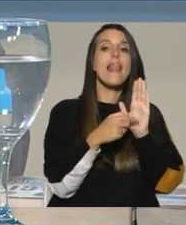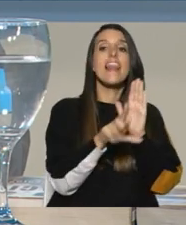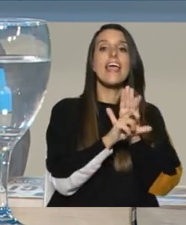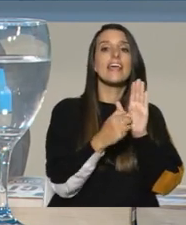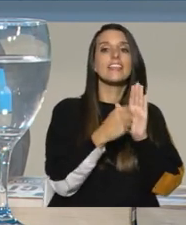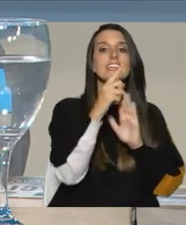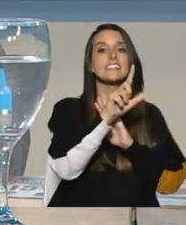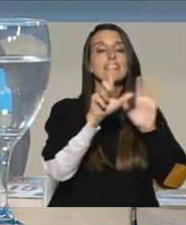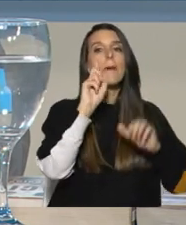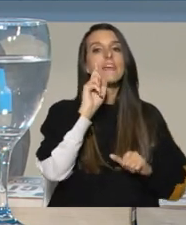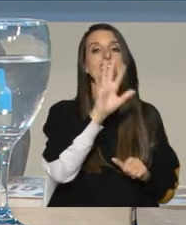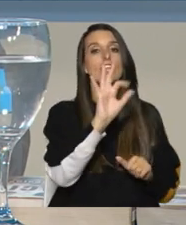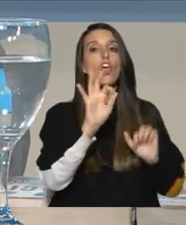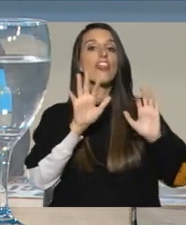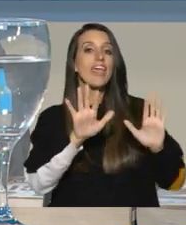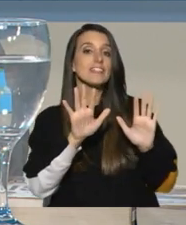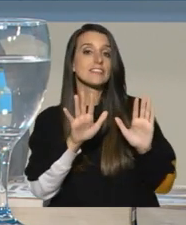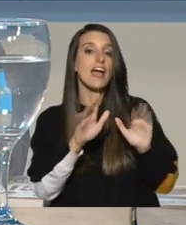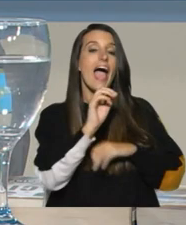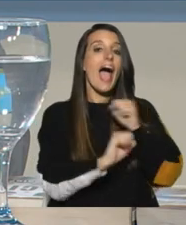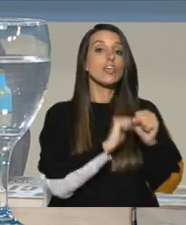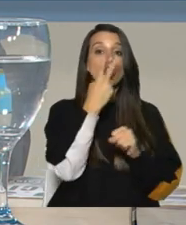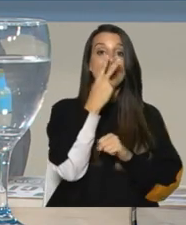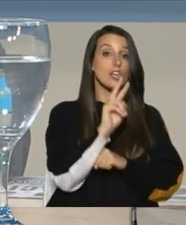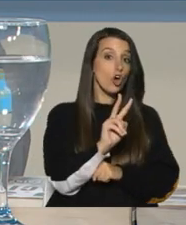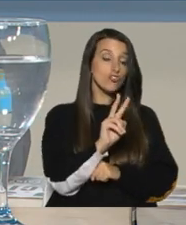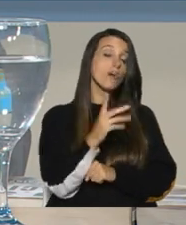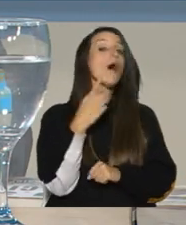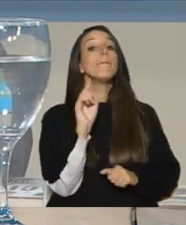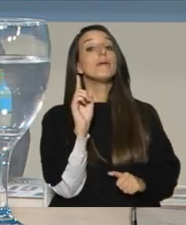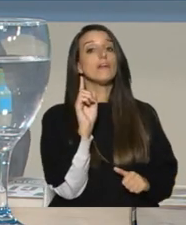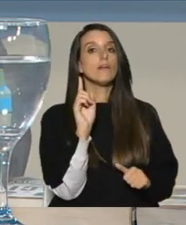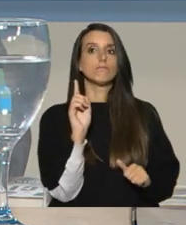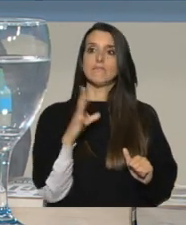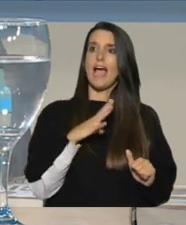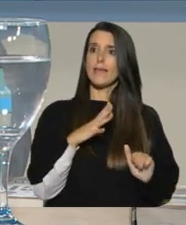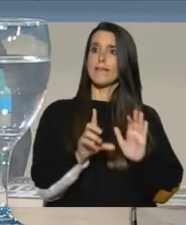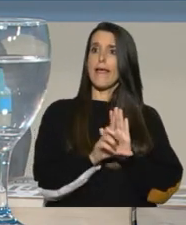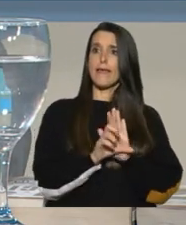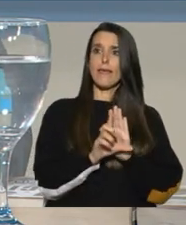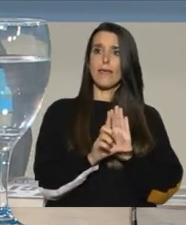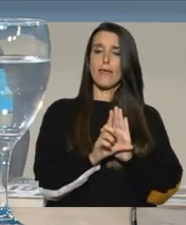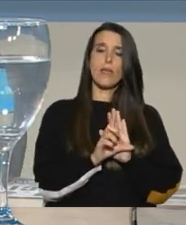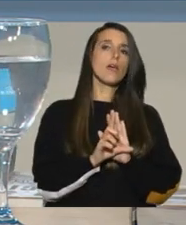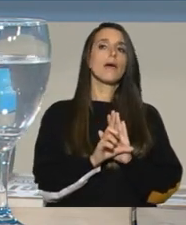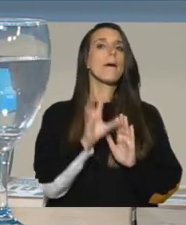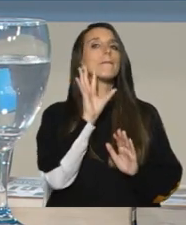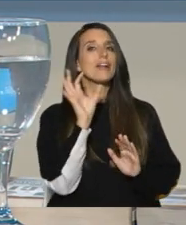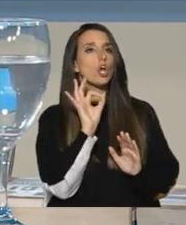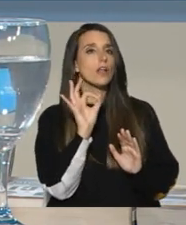la ley 17.510 en el año 2002. Pero digo, tenemos leyes...